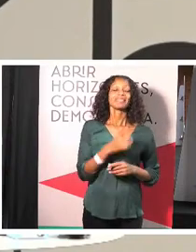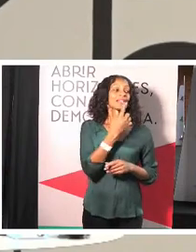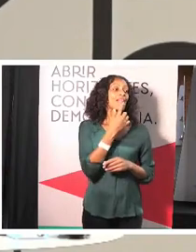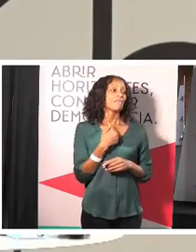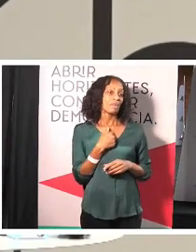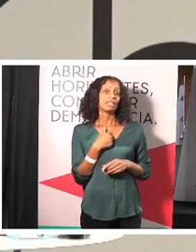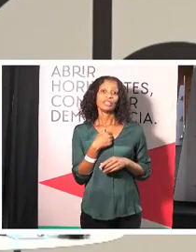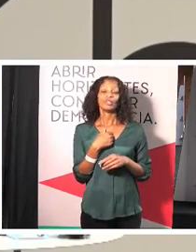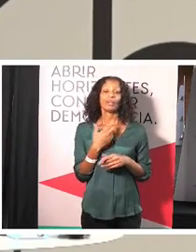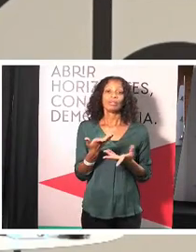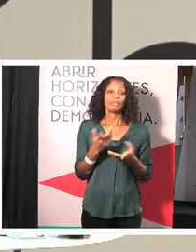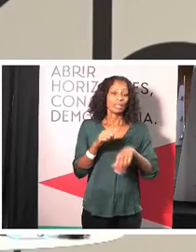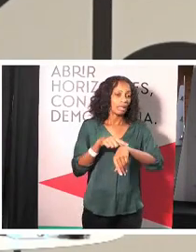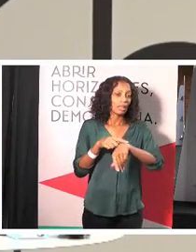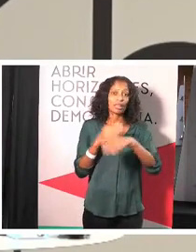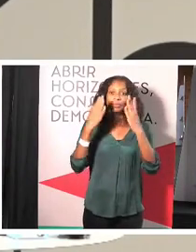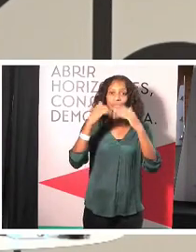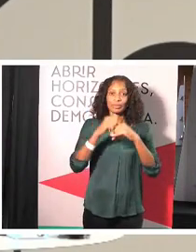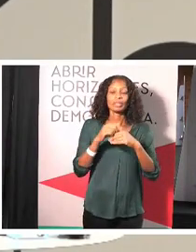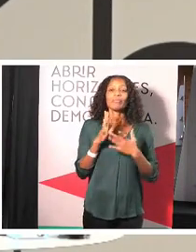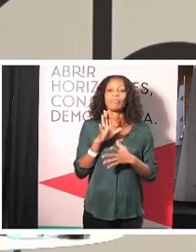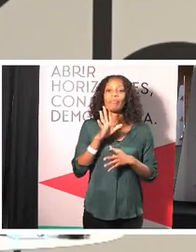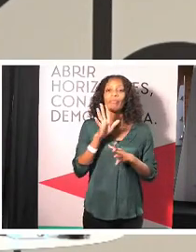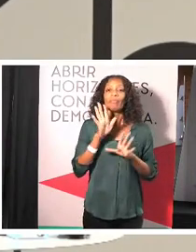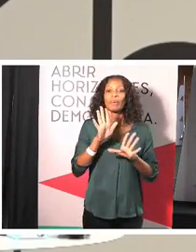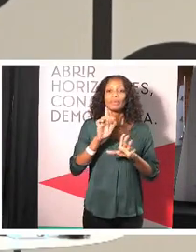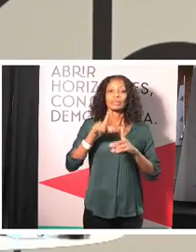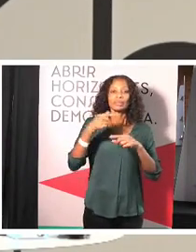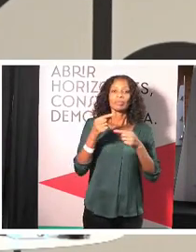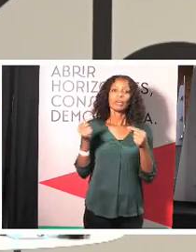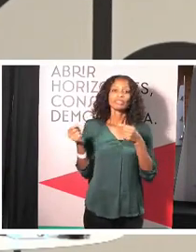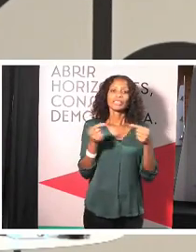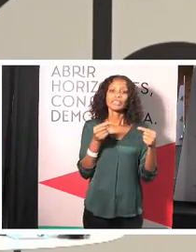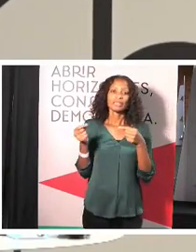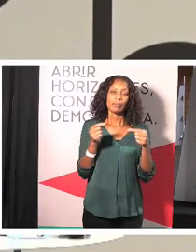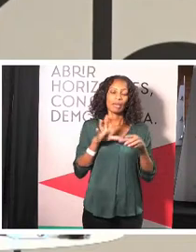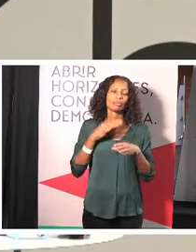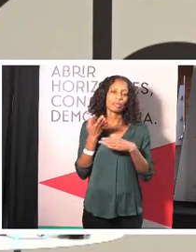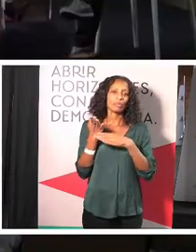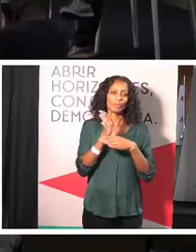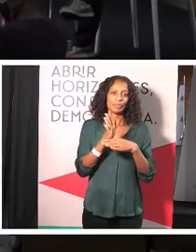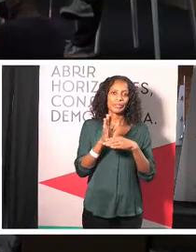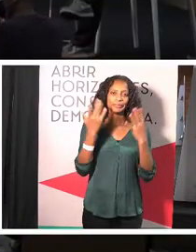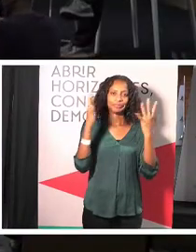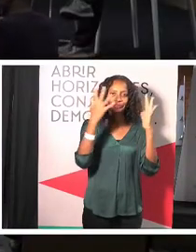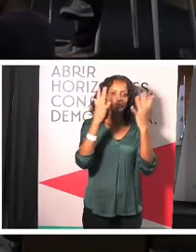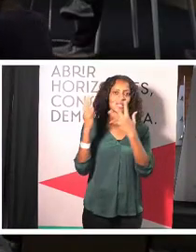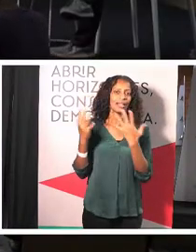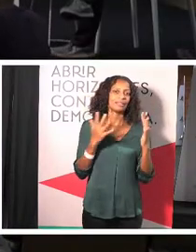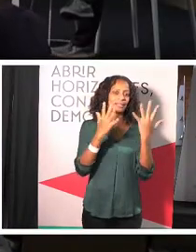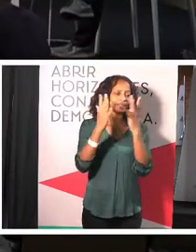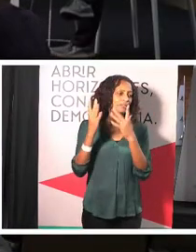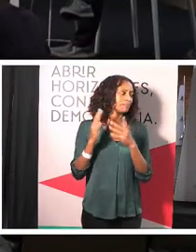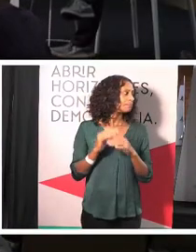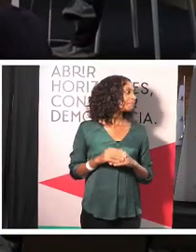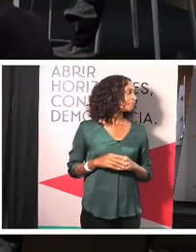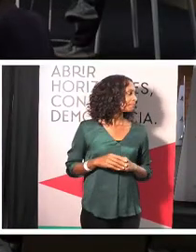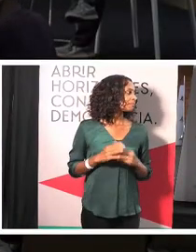tenía que proponer algo, pero bueno, simplemente quizás en el debate lo podamos proponer. Gracias. ¿Perdón? Ah,